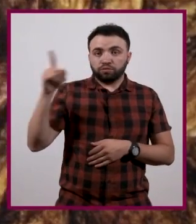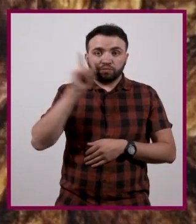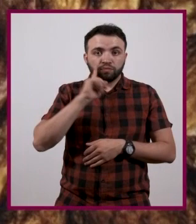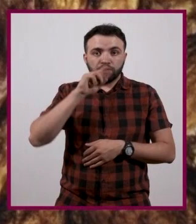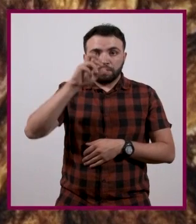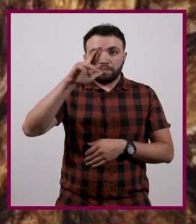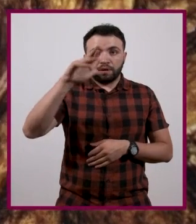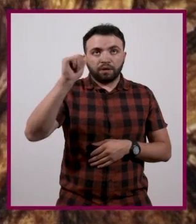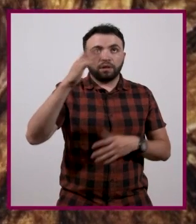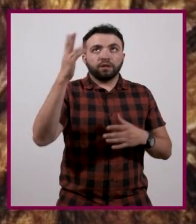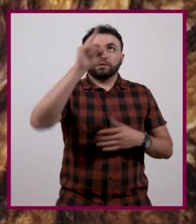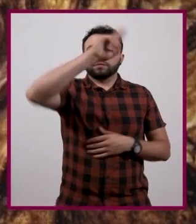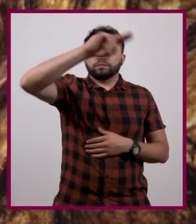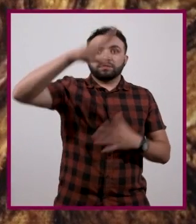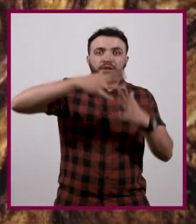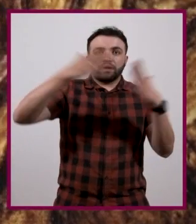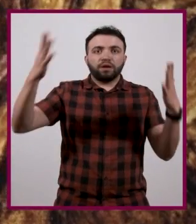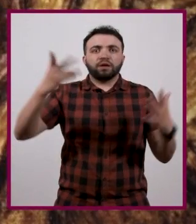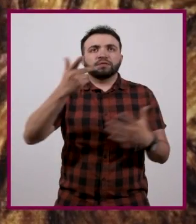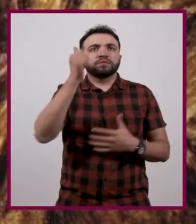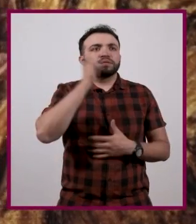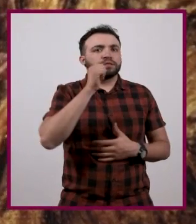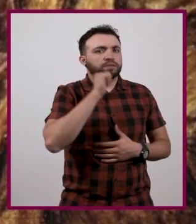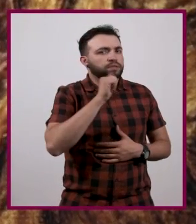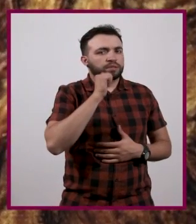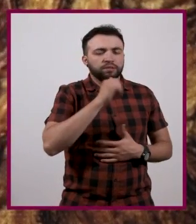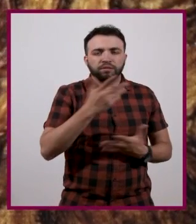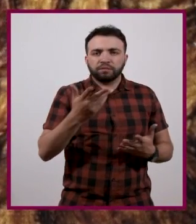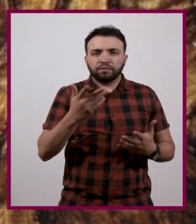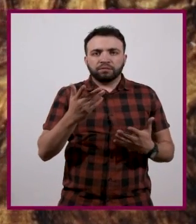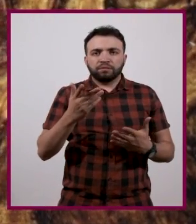Izquierdo las mujeres aparecen generalmente